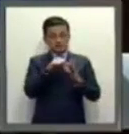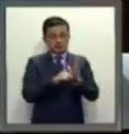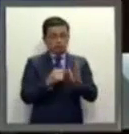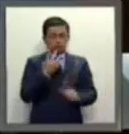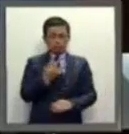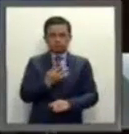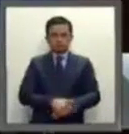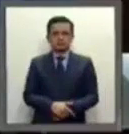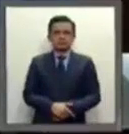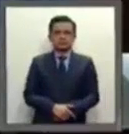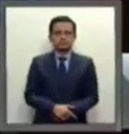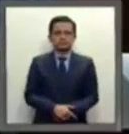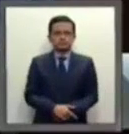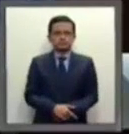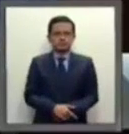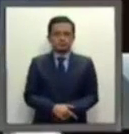se determina